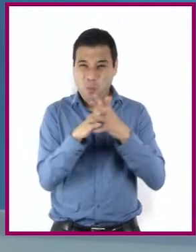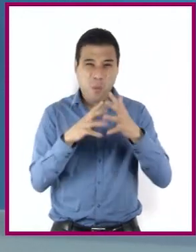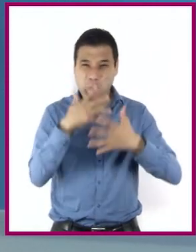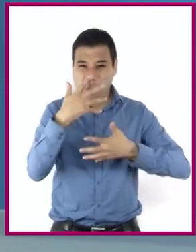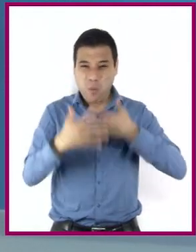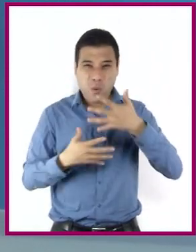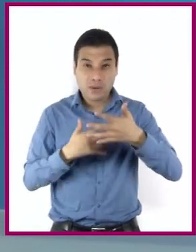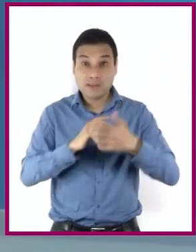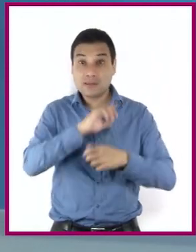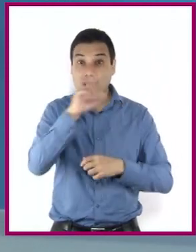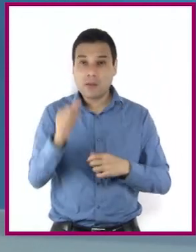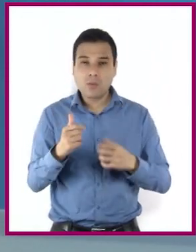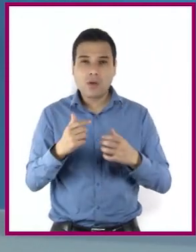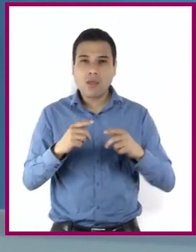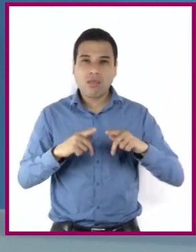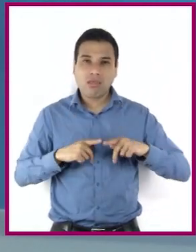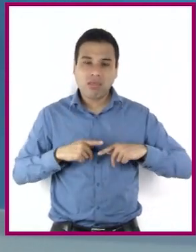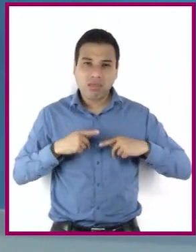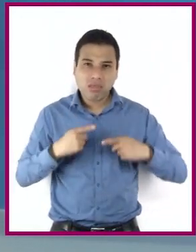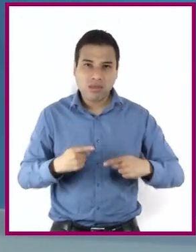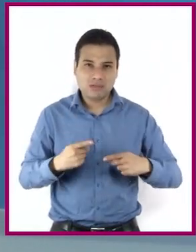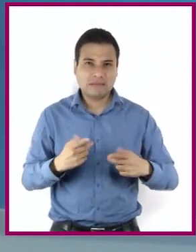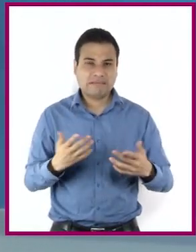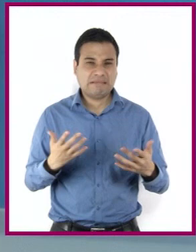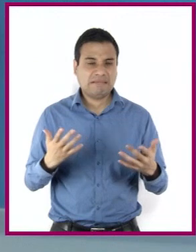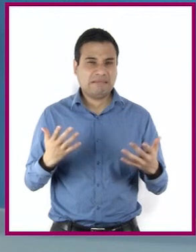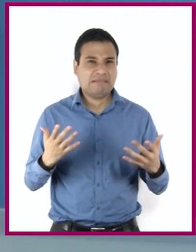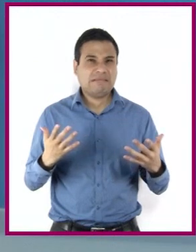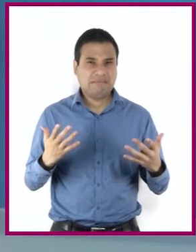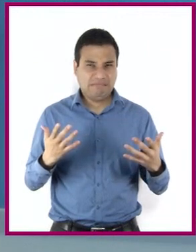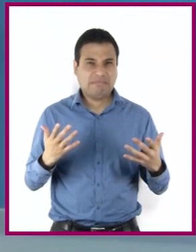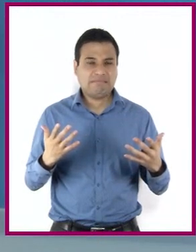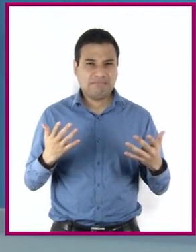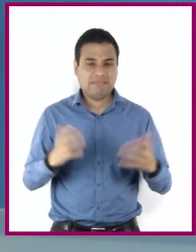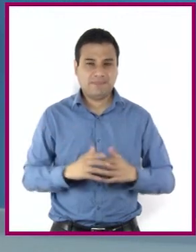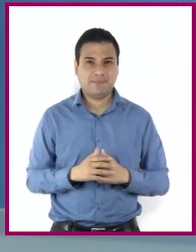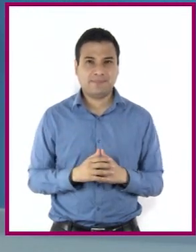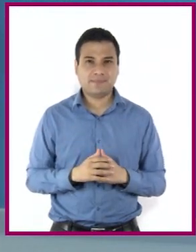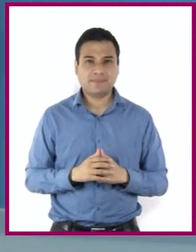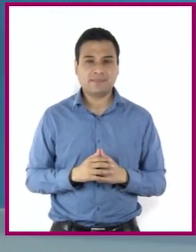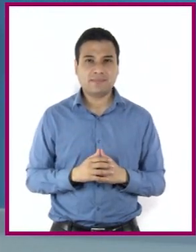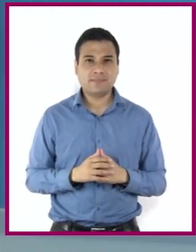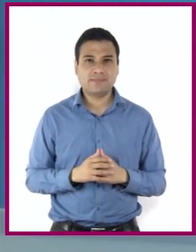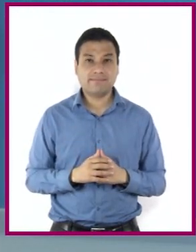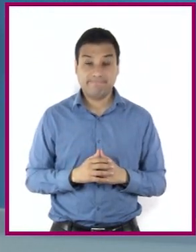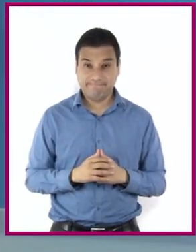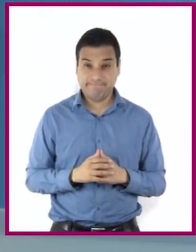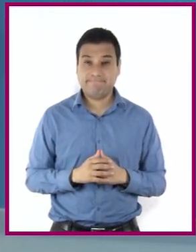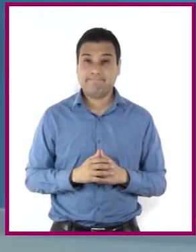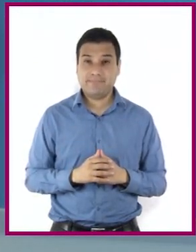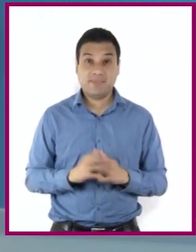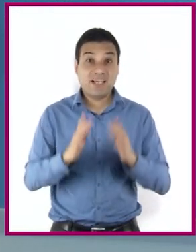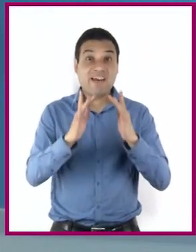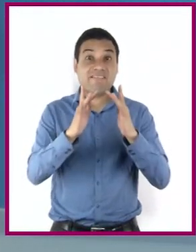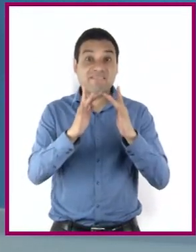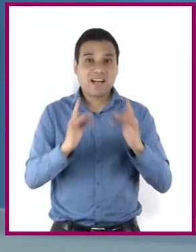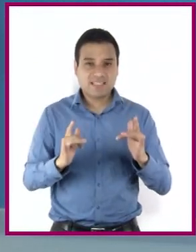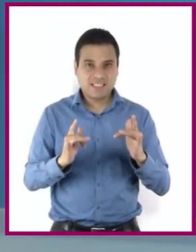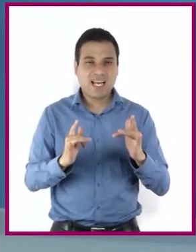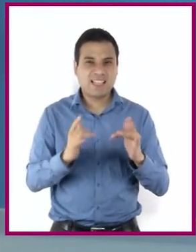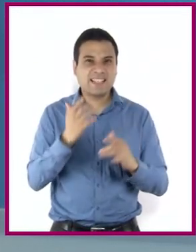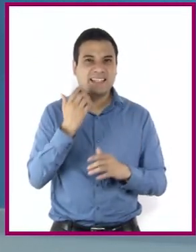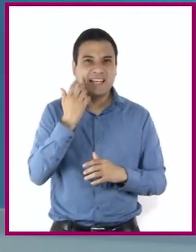situación vulnerable ante las ambiciones y posibles amenazas de las grandes potencias. Y, en efecto, Francia no tardó en